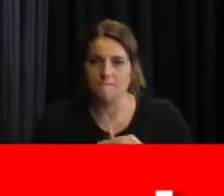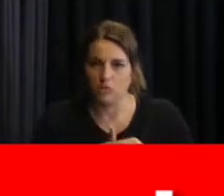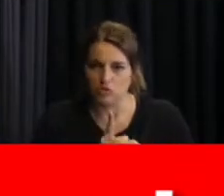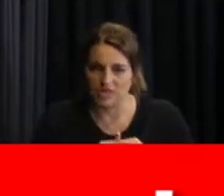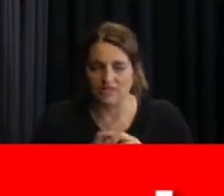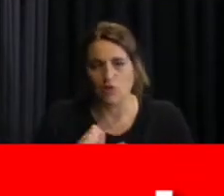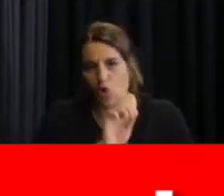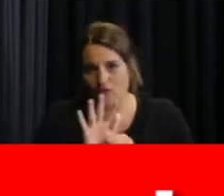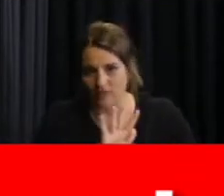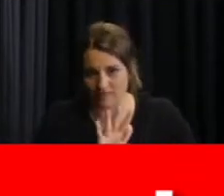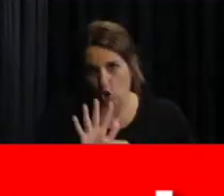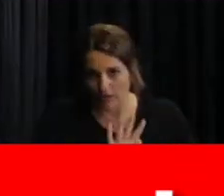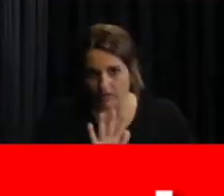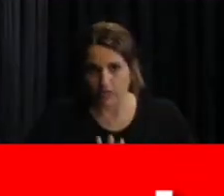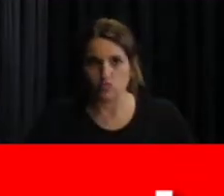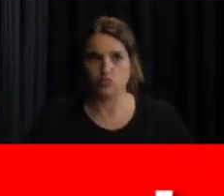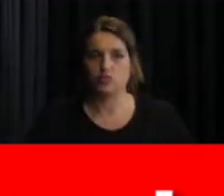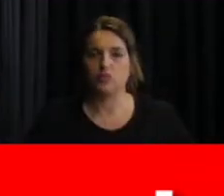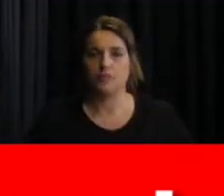intensivos